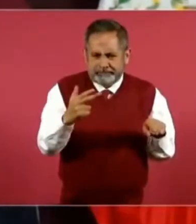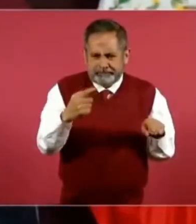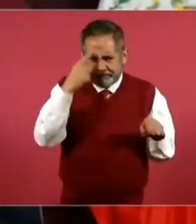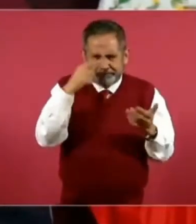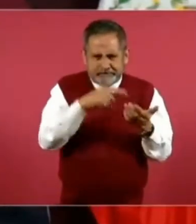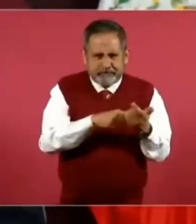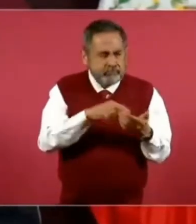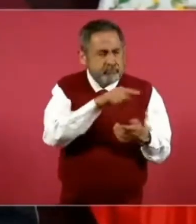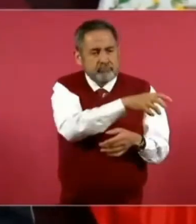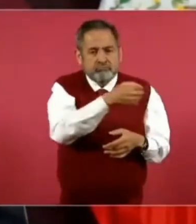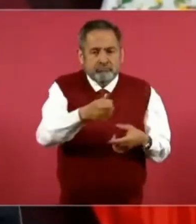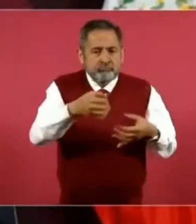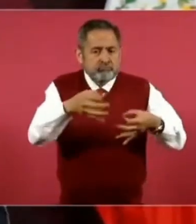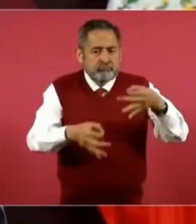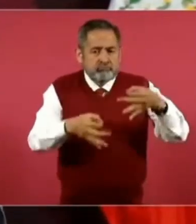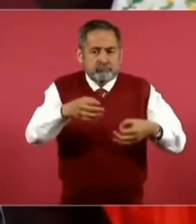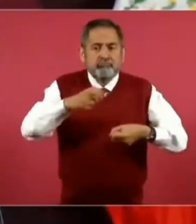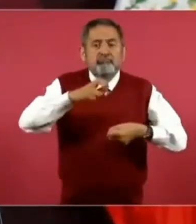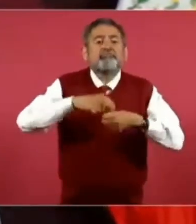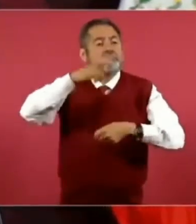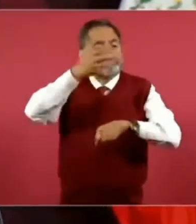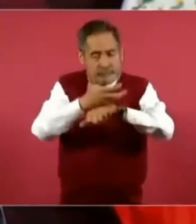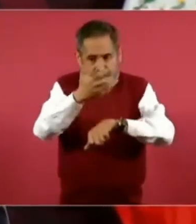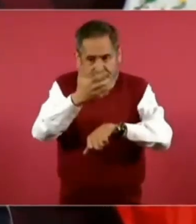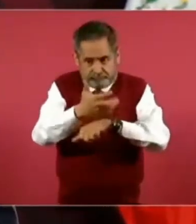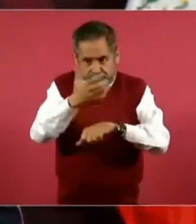fue juzgado en Estados Unidos